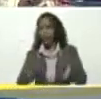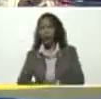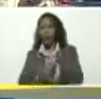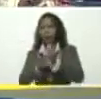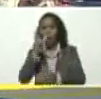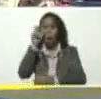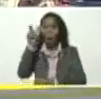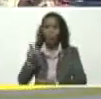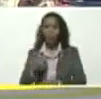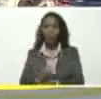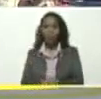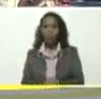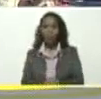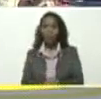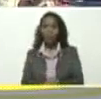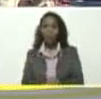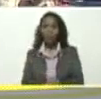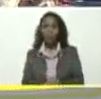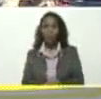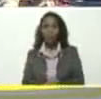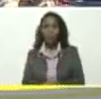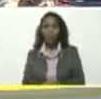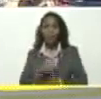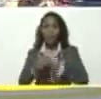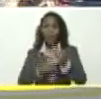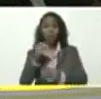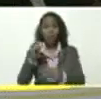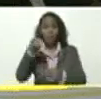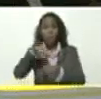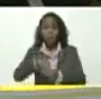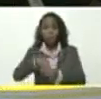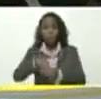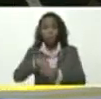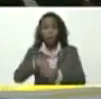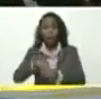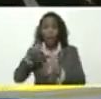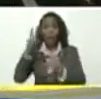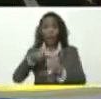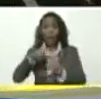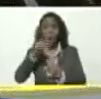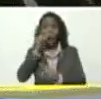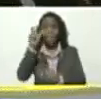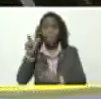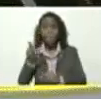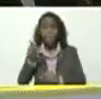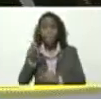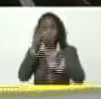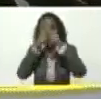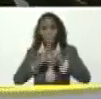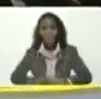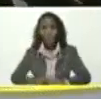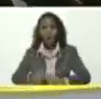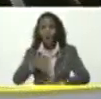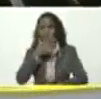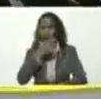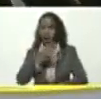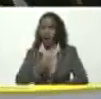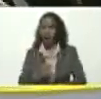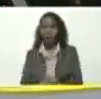Minh. Pudo cultivar del tío Ho Chi Minh la humildad, la